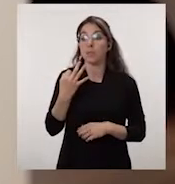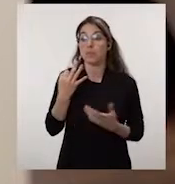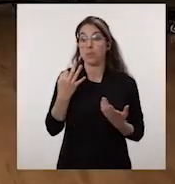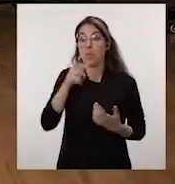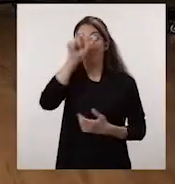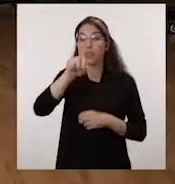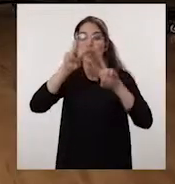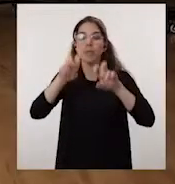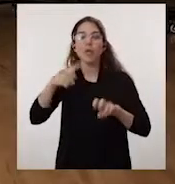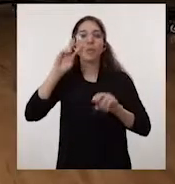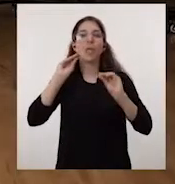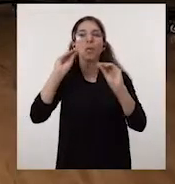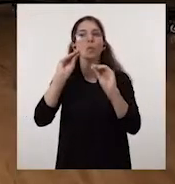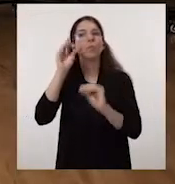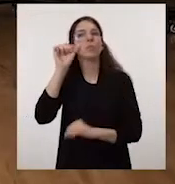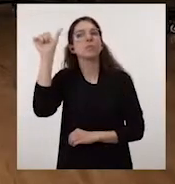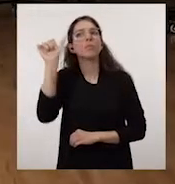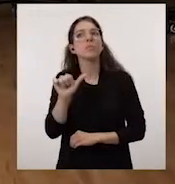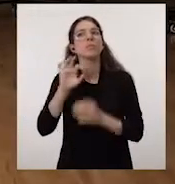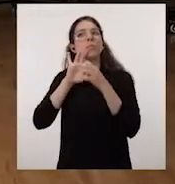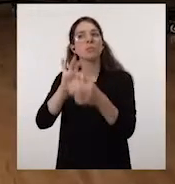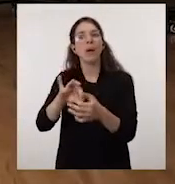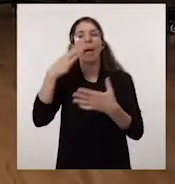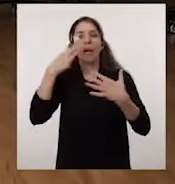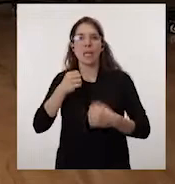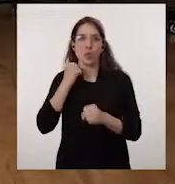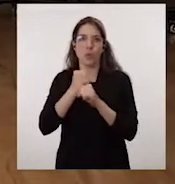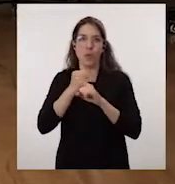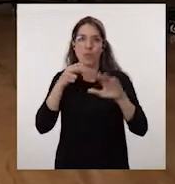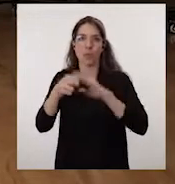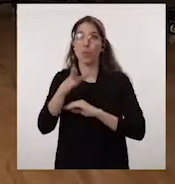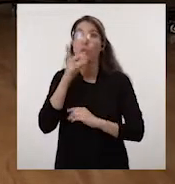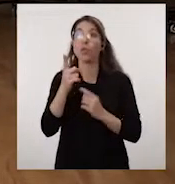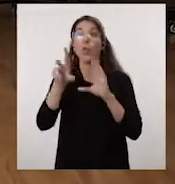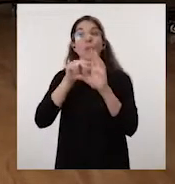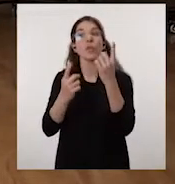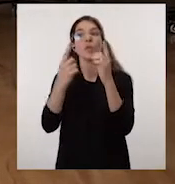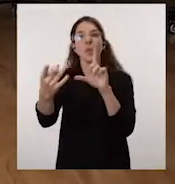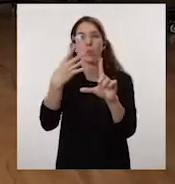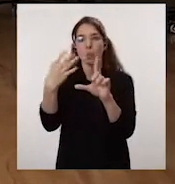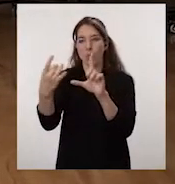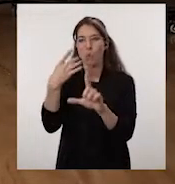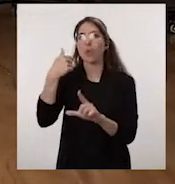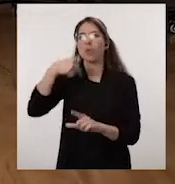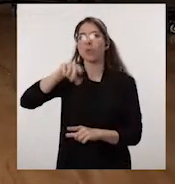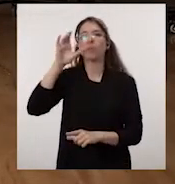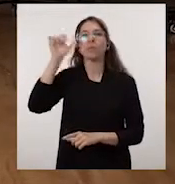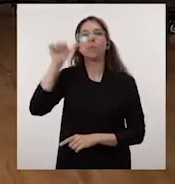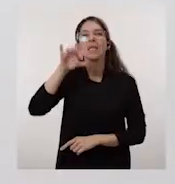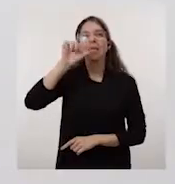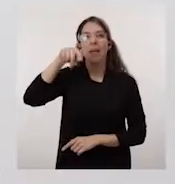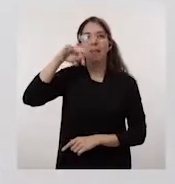de algunos investigadores en tema de prevención de riesgos laborales por eso nos han enviado algunos vídeos y vamos a escuchar a santiago